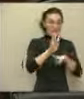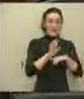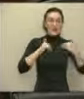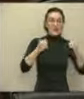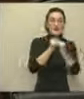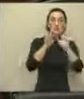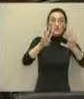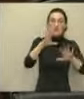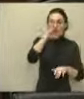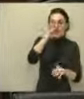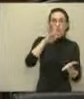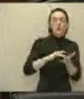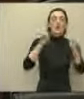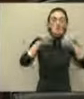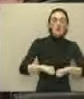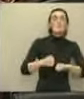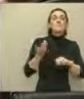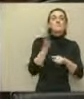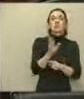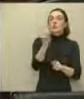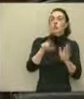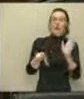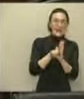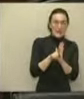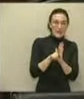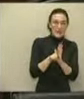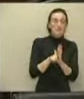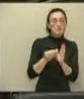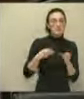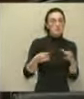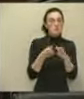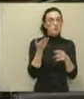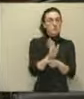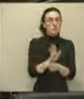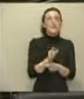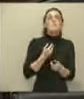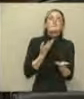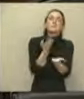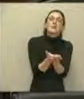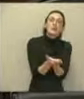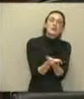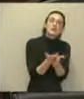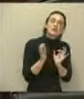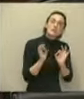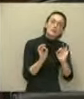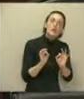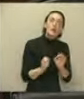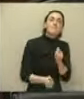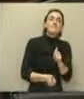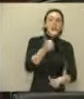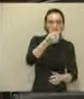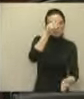el 28 de febrero, se aprobó una proposición no de ley, a propuesta de nuestro grupo, en la cual le pedíamos precisamente mucha más